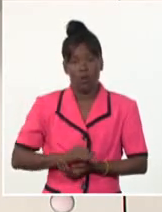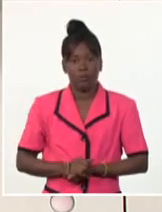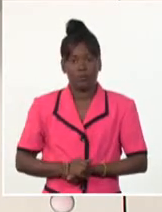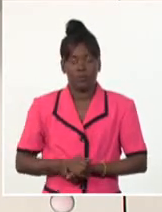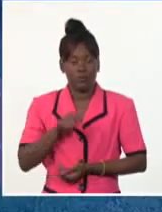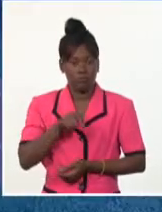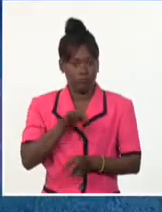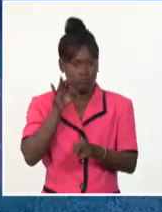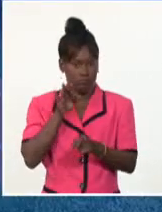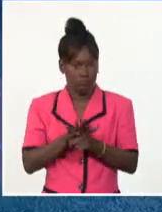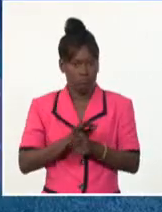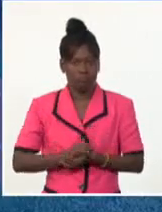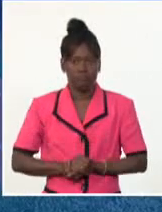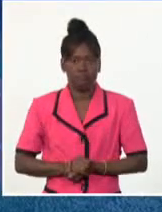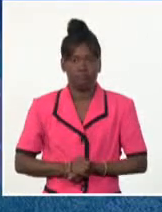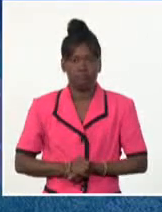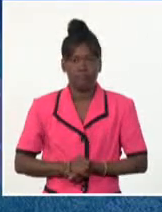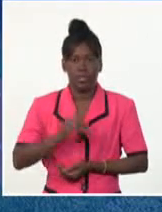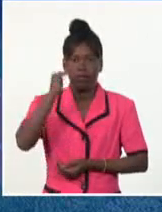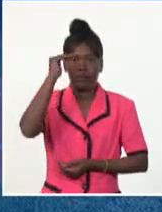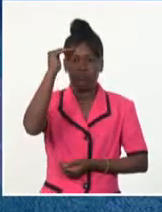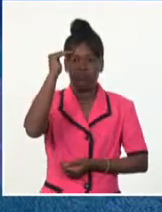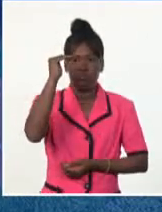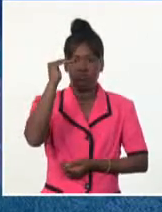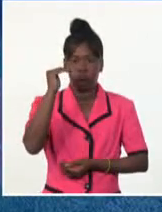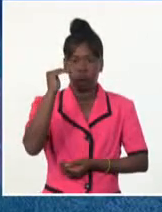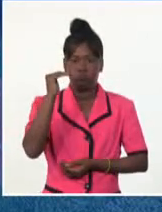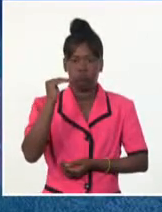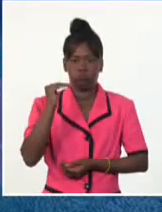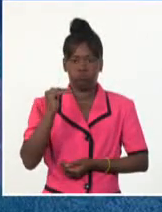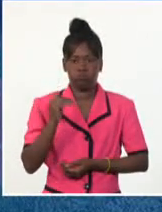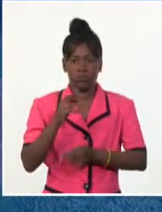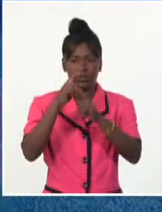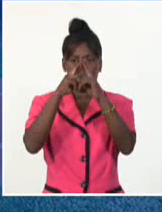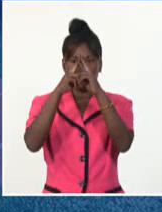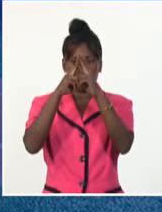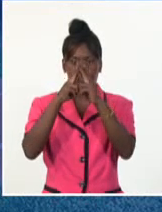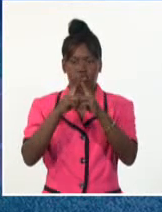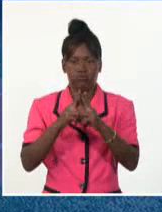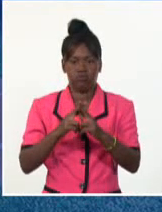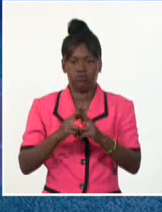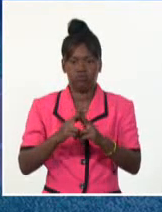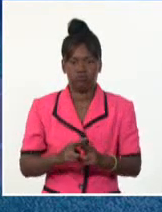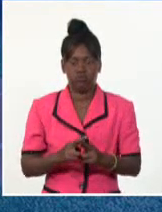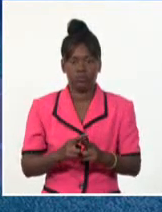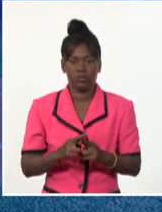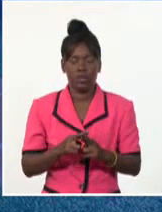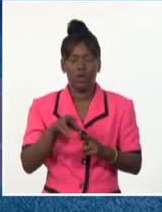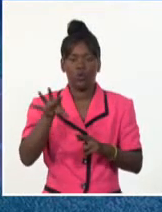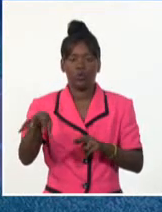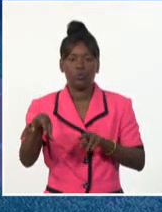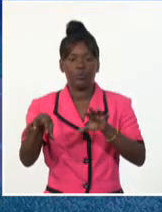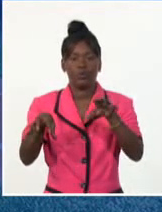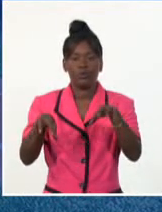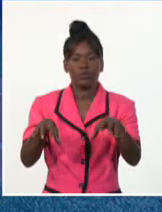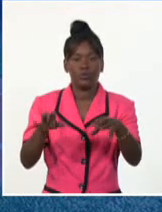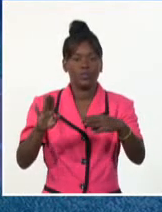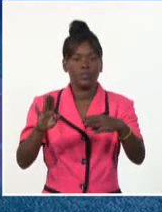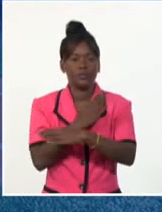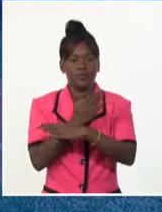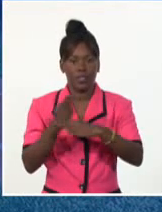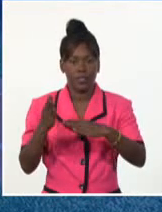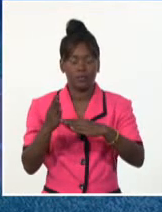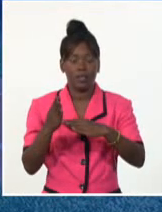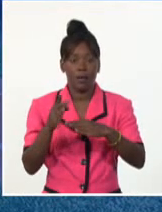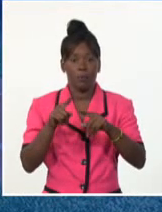siguiente manera. Roel Santos jugará en el center field, Joel Kisgiver en el left, Erisbel Arruebarrona en el shortstop, Alfredo Despaigne